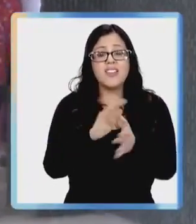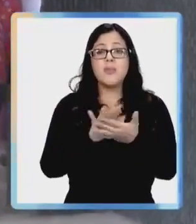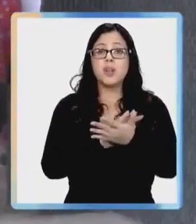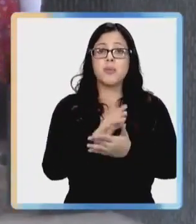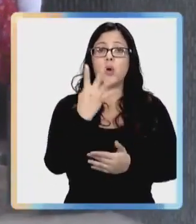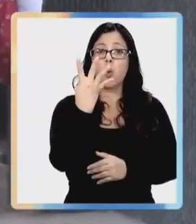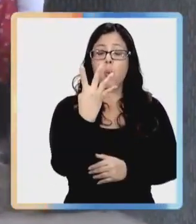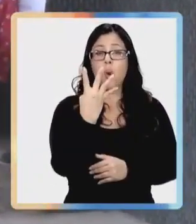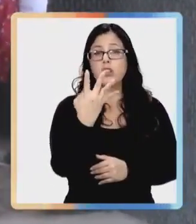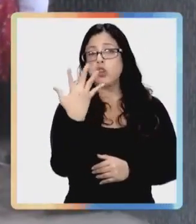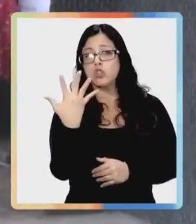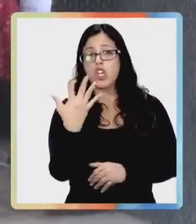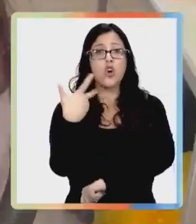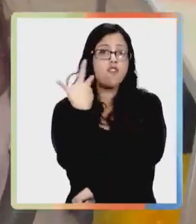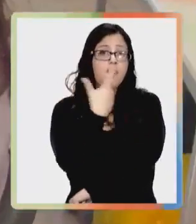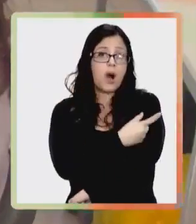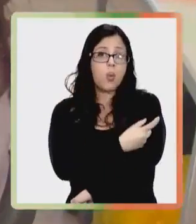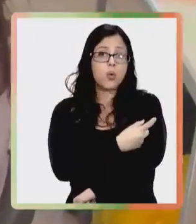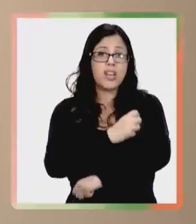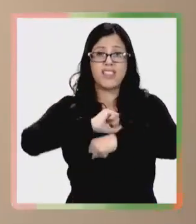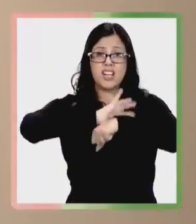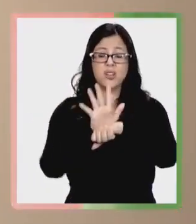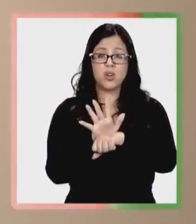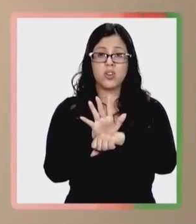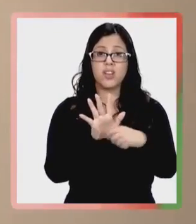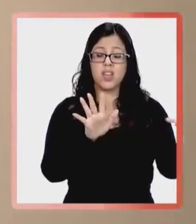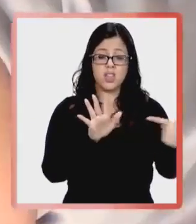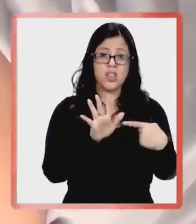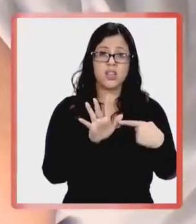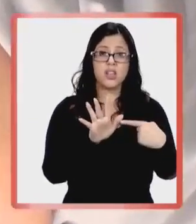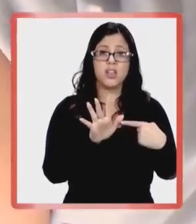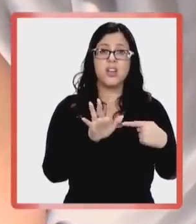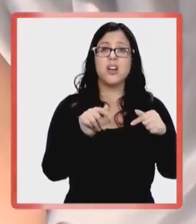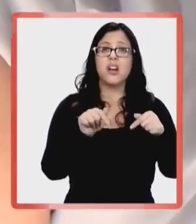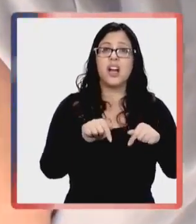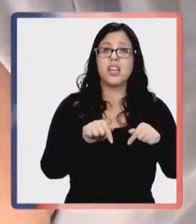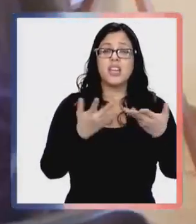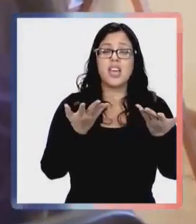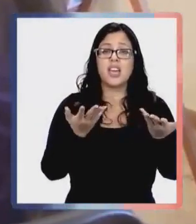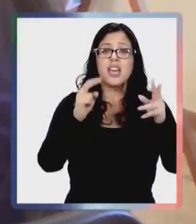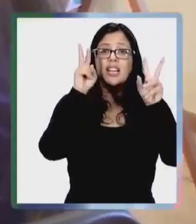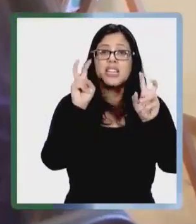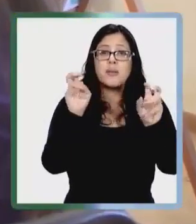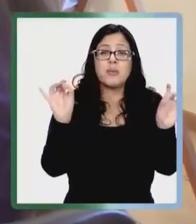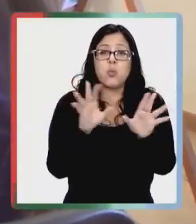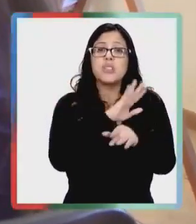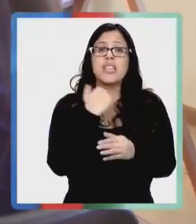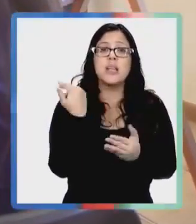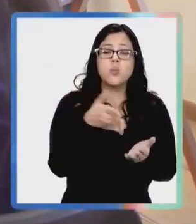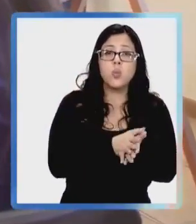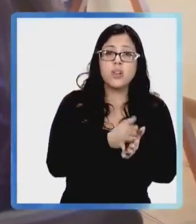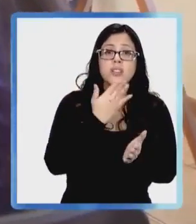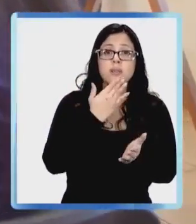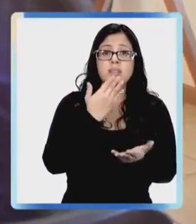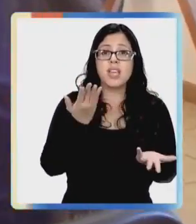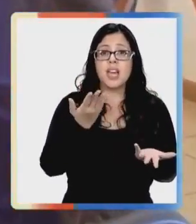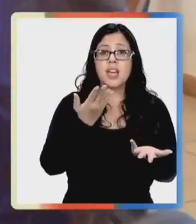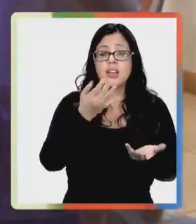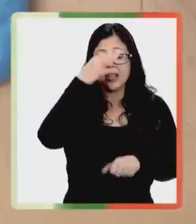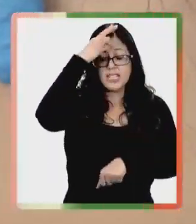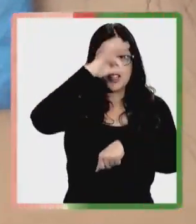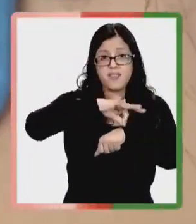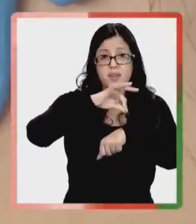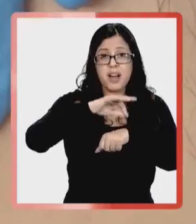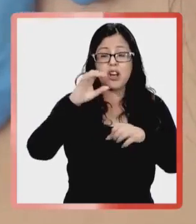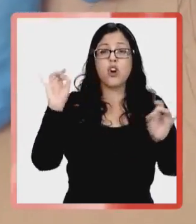las 4 vacunas, con las 5 vacunas, ¿no es cierto?, que tenemos para el COVID, la posibilidad de morirnos, la posibilidad de enfermarnos grave,